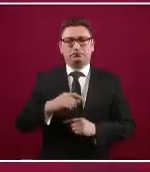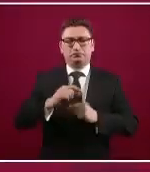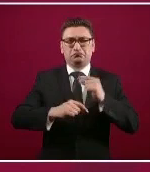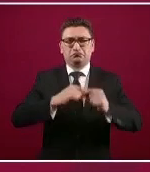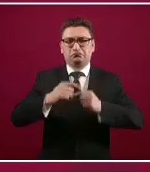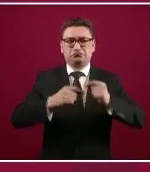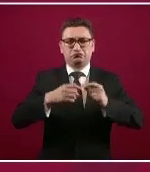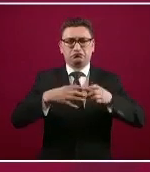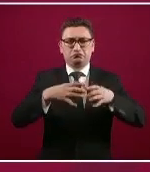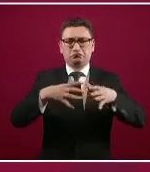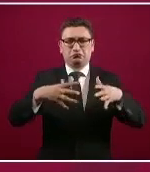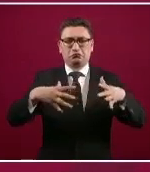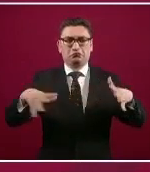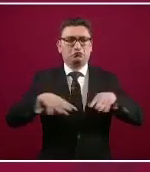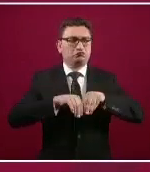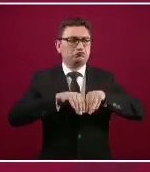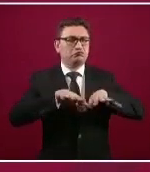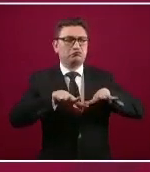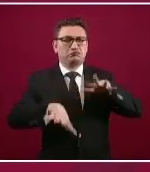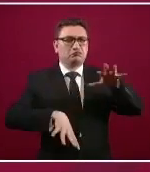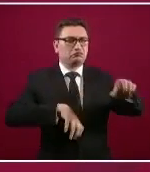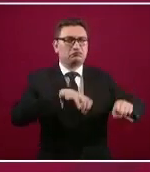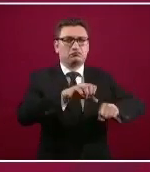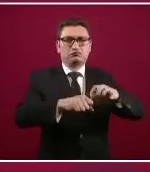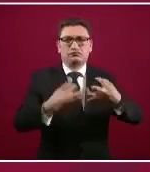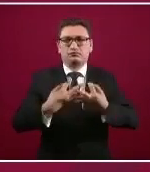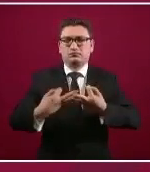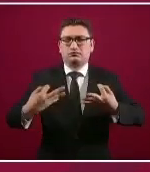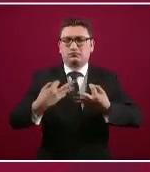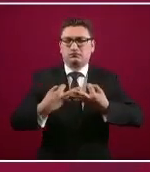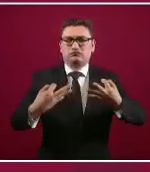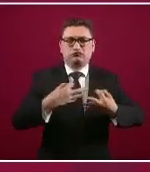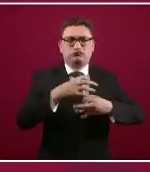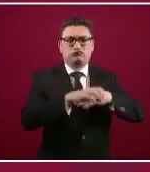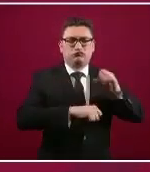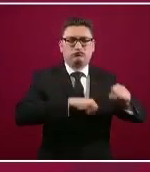ampliándose, invadiendo las tierras